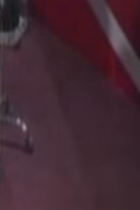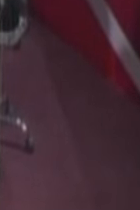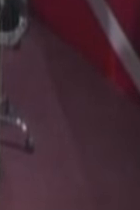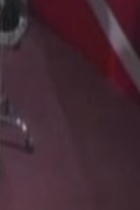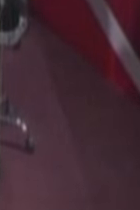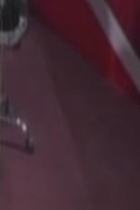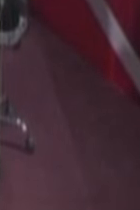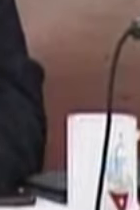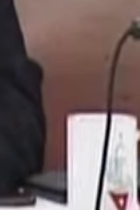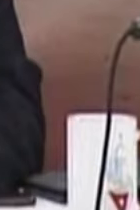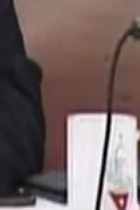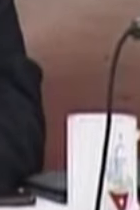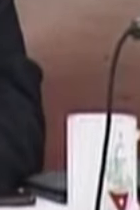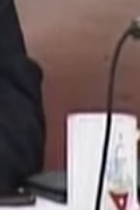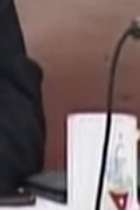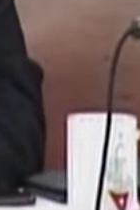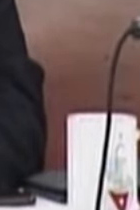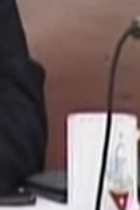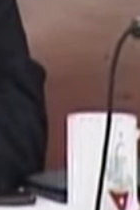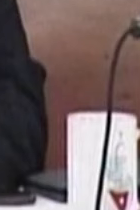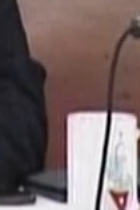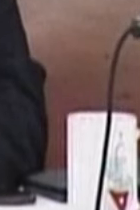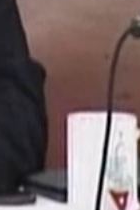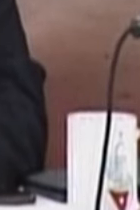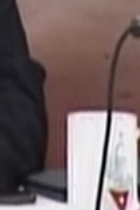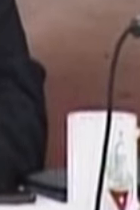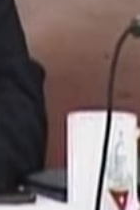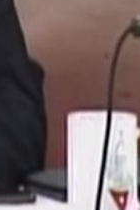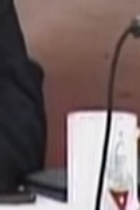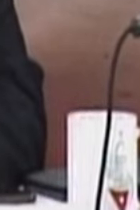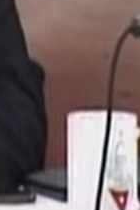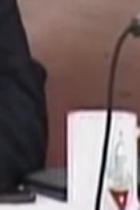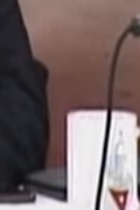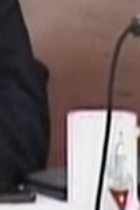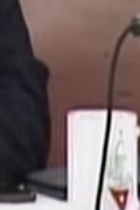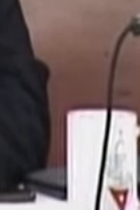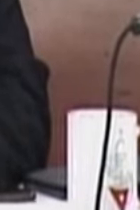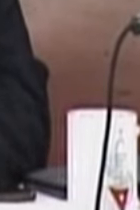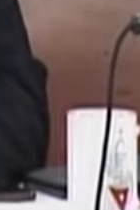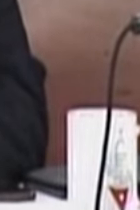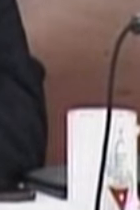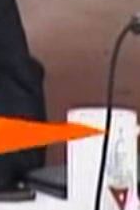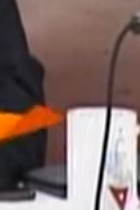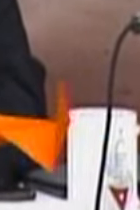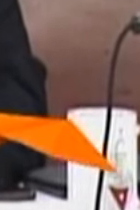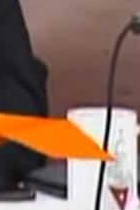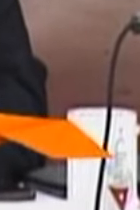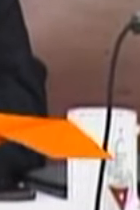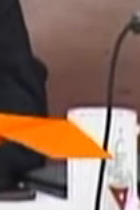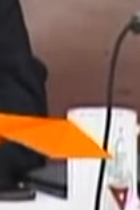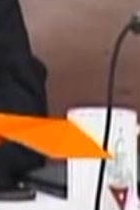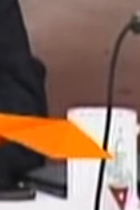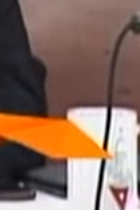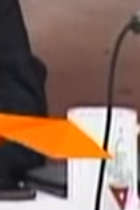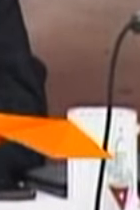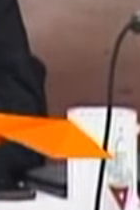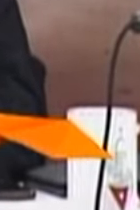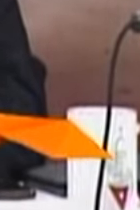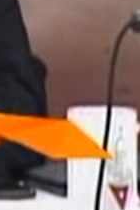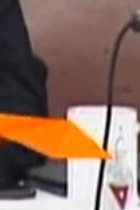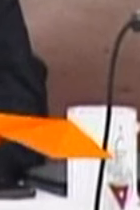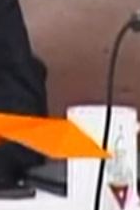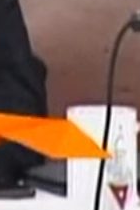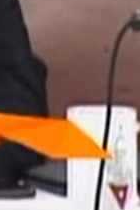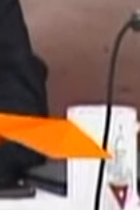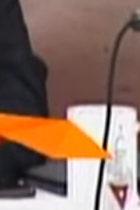Muy buenas tardes, compatriotas. Hoy es día de historia y de renovado compromiso con la patria. Estamos en Bayamo, ciudad tomada